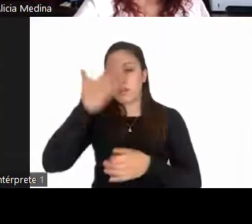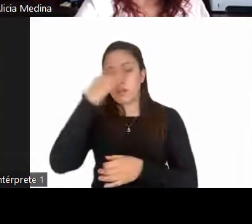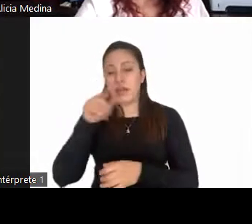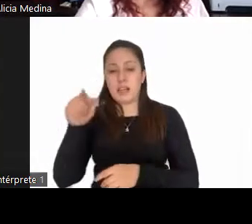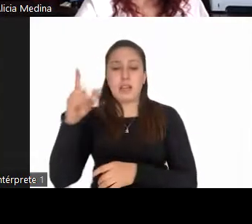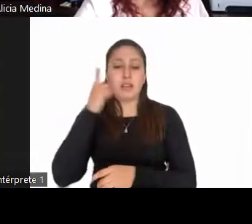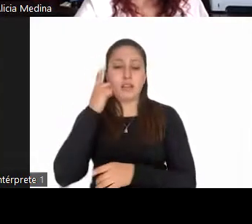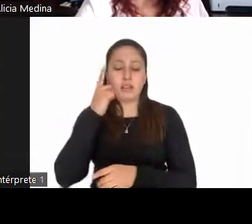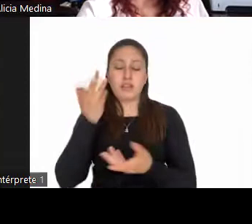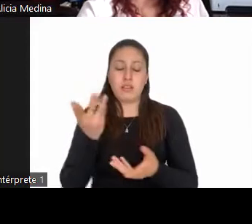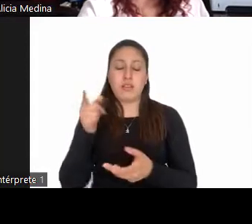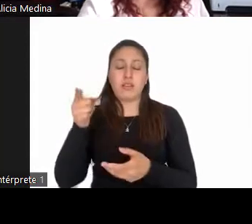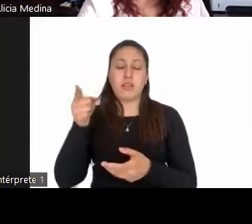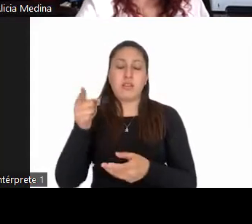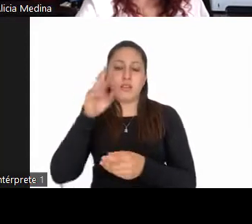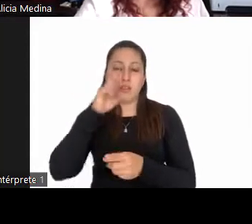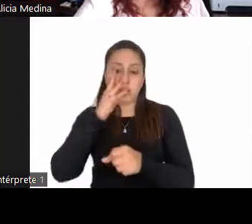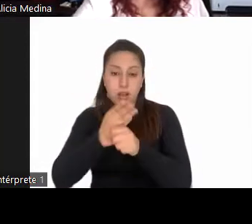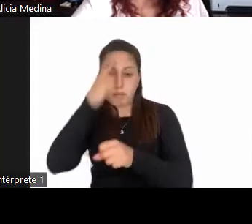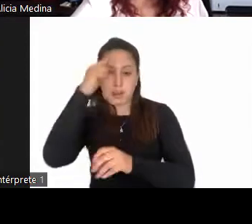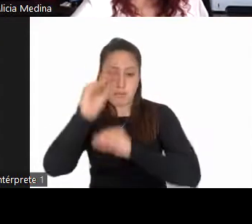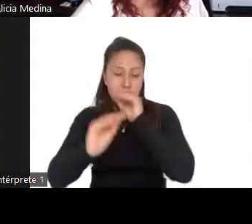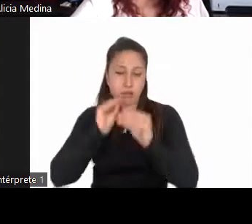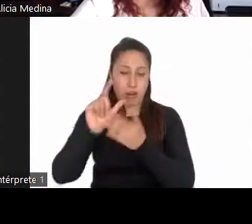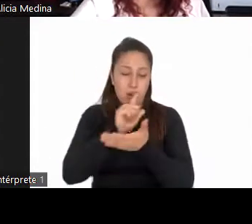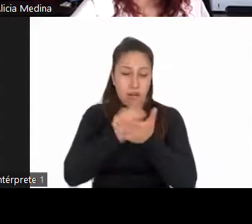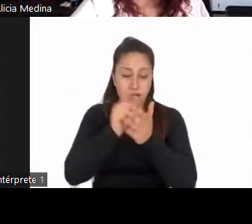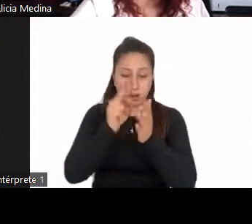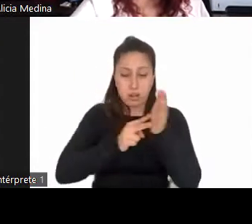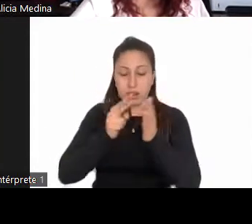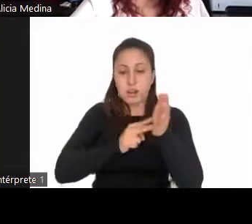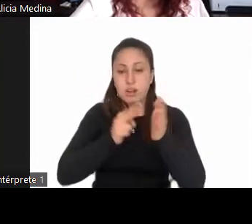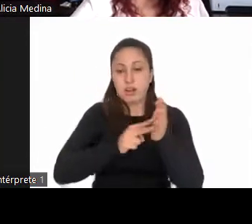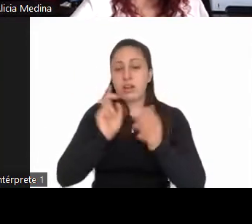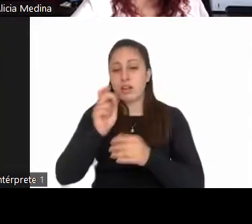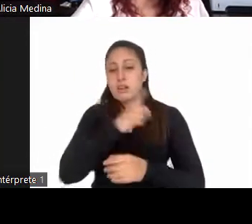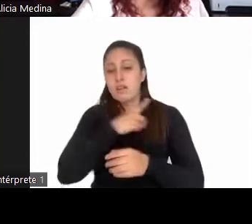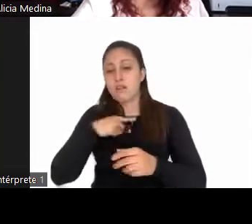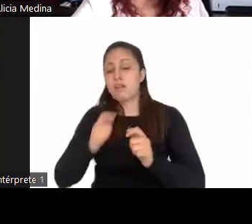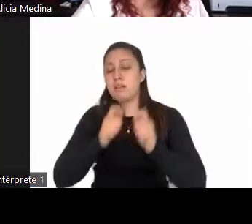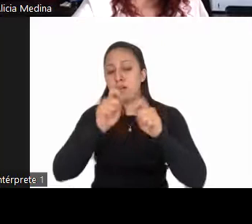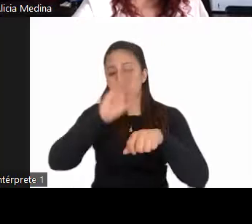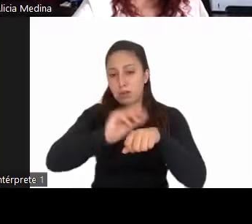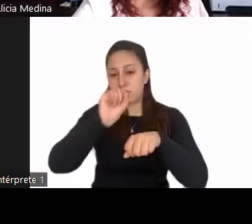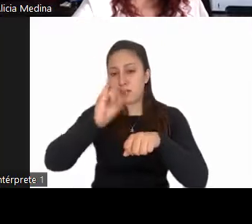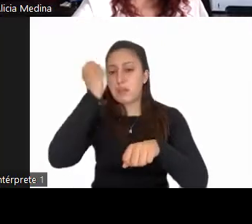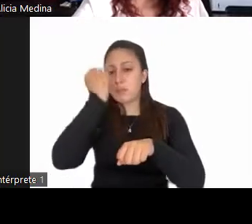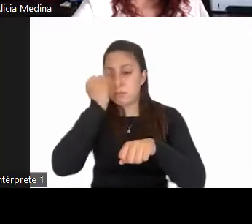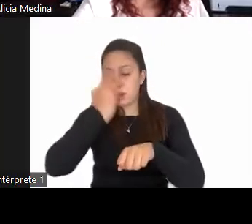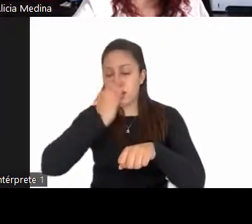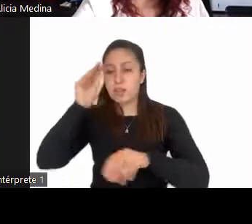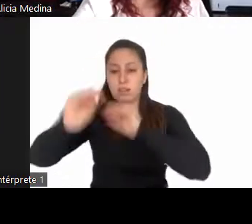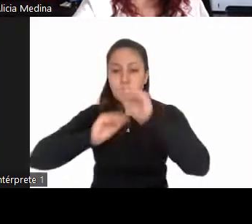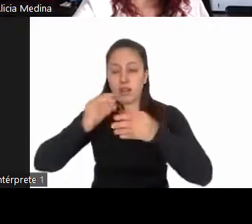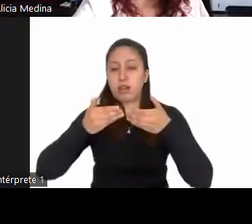de las reglas, digamos, de competencia, pues es que sí se permita hacer esta publicitación en la vía pública.